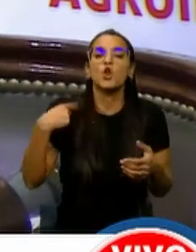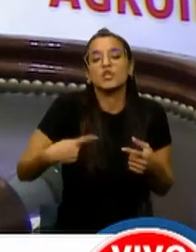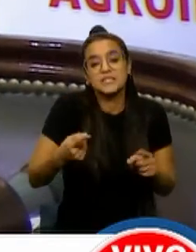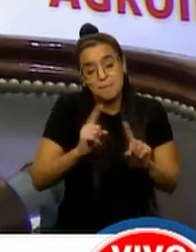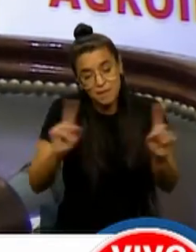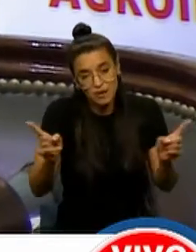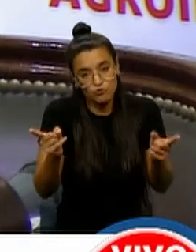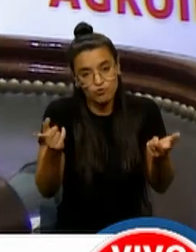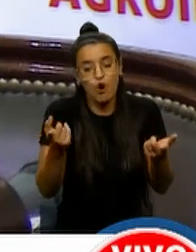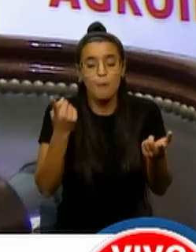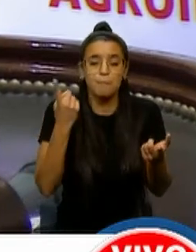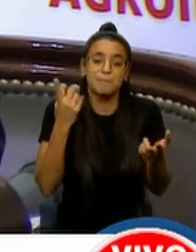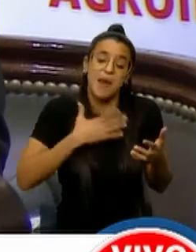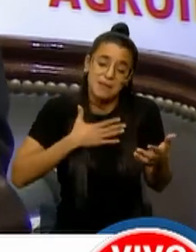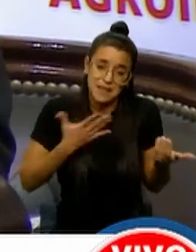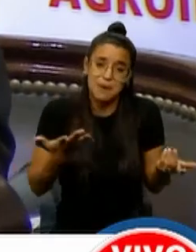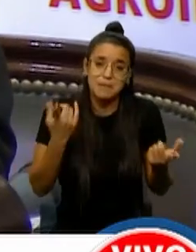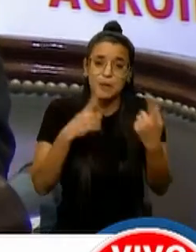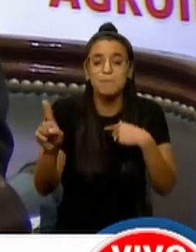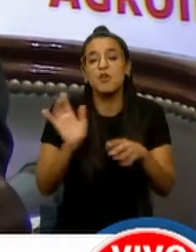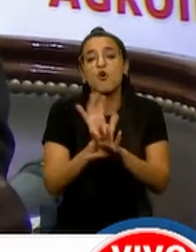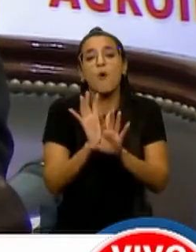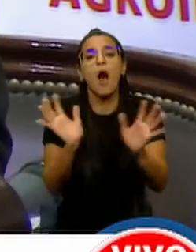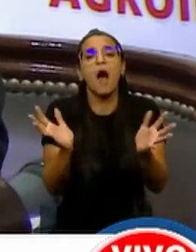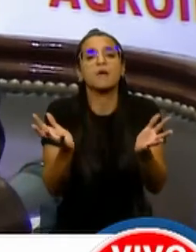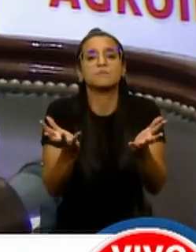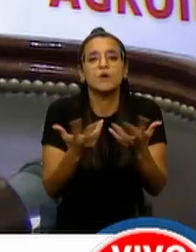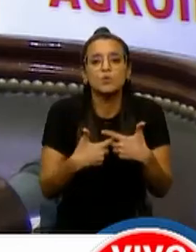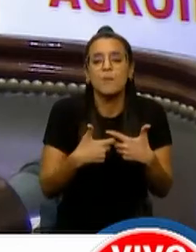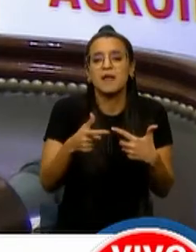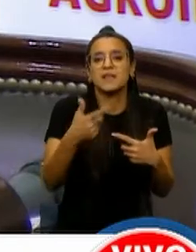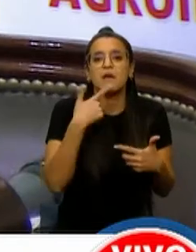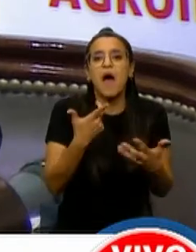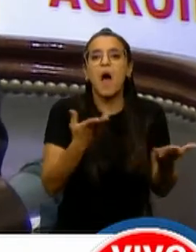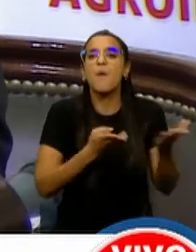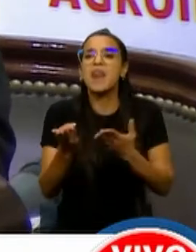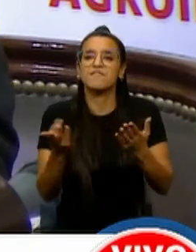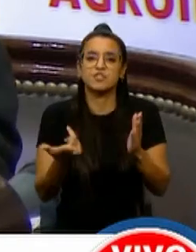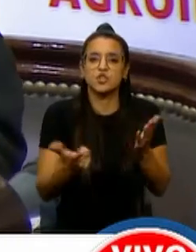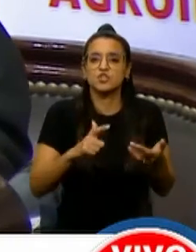sucede en la práctica, lamentablemente, automatizan la adquisición de los beneficios.